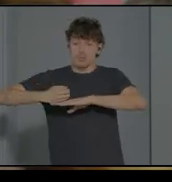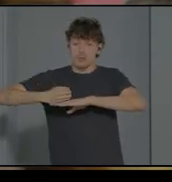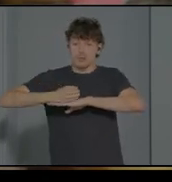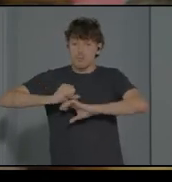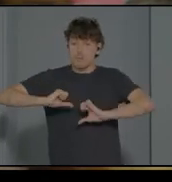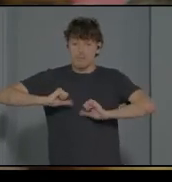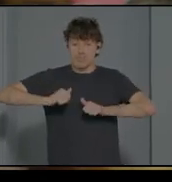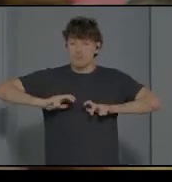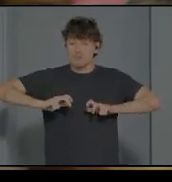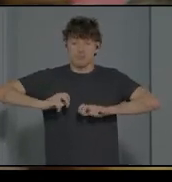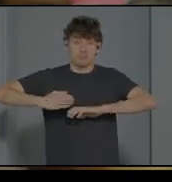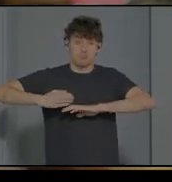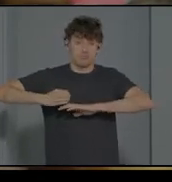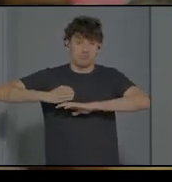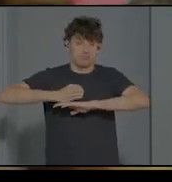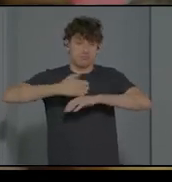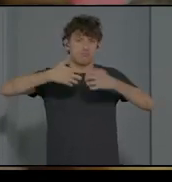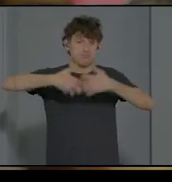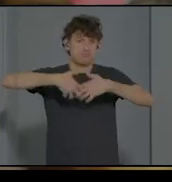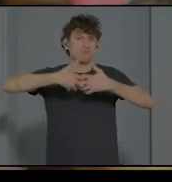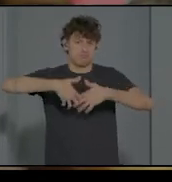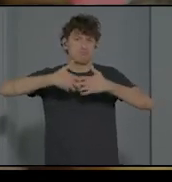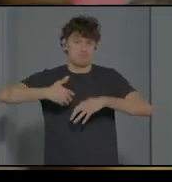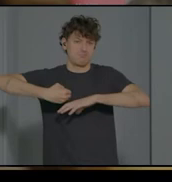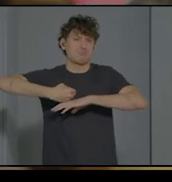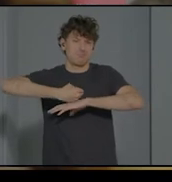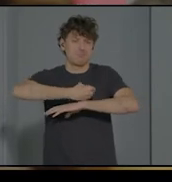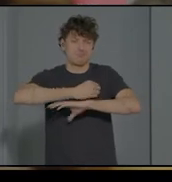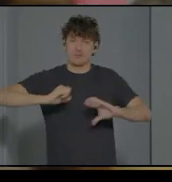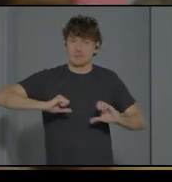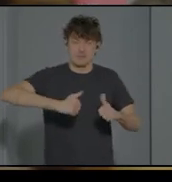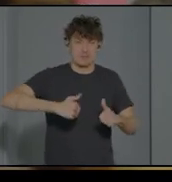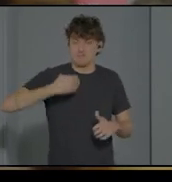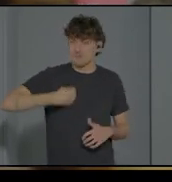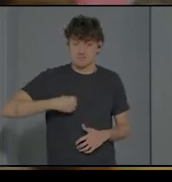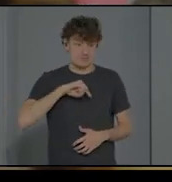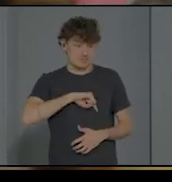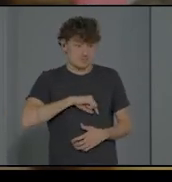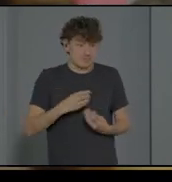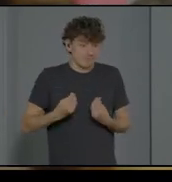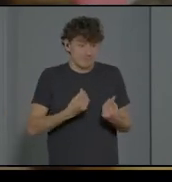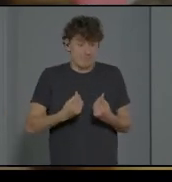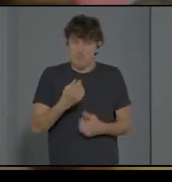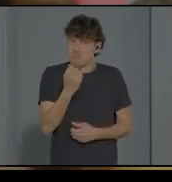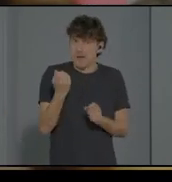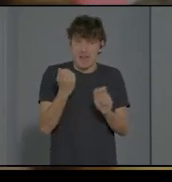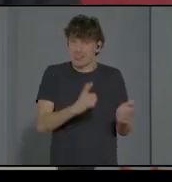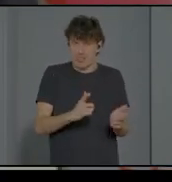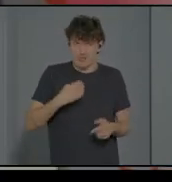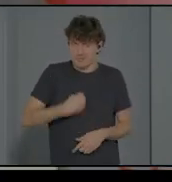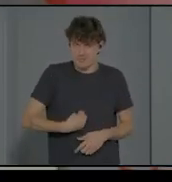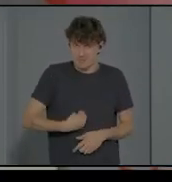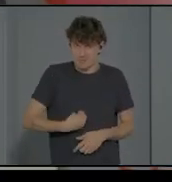Porque en breve, cuando arranca el avión o el tren, tenemos una sensación de sueño. Es la misma